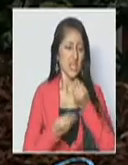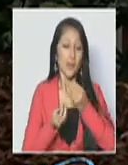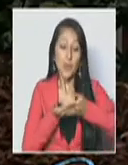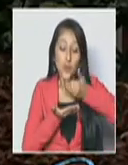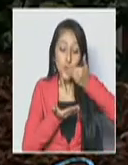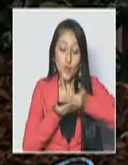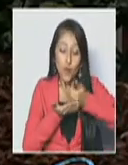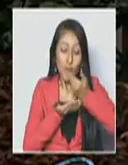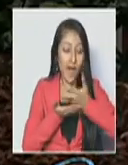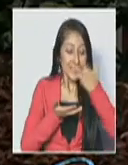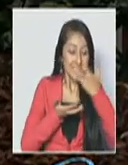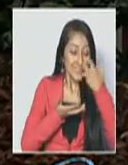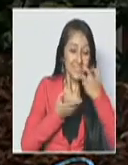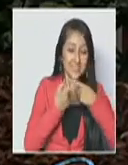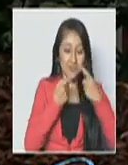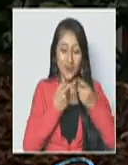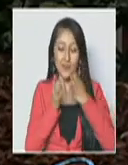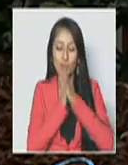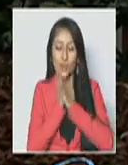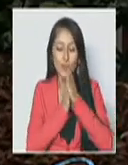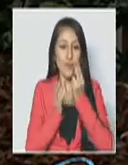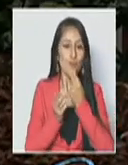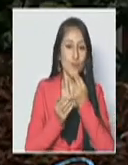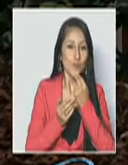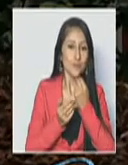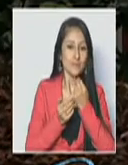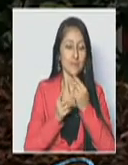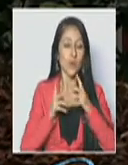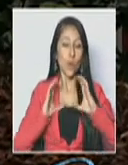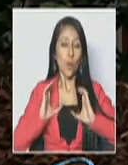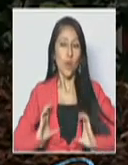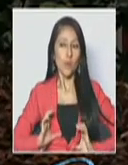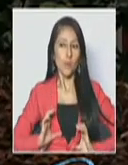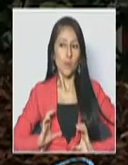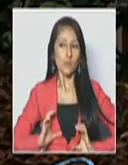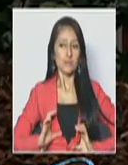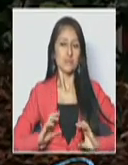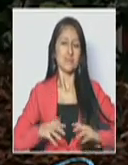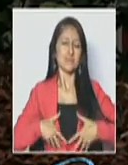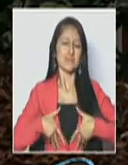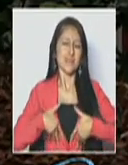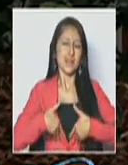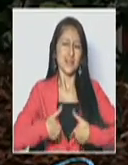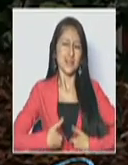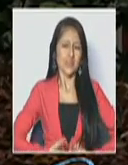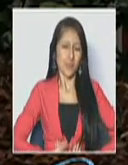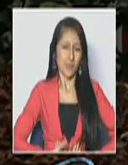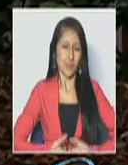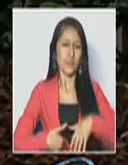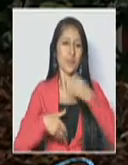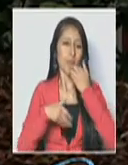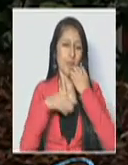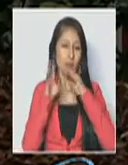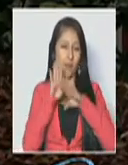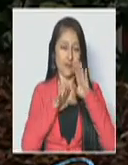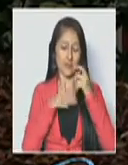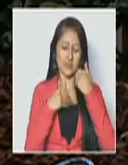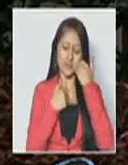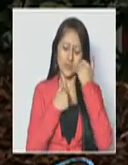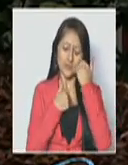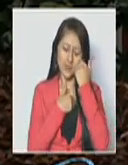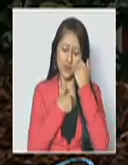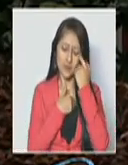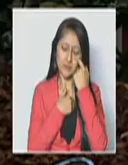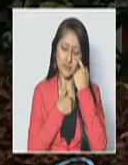no dejamos descansar el cuerpo qué es lo que pasa muchas veces te dicen porque cuando a uno uno se enferma